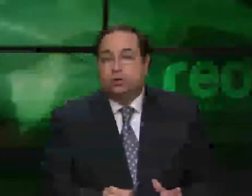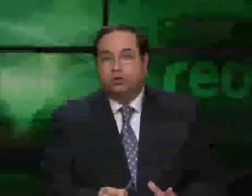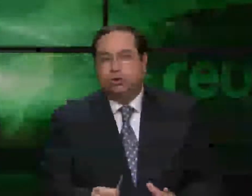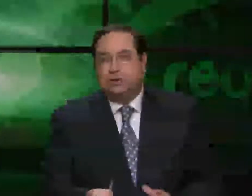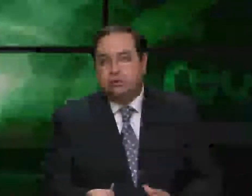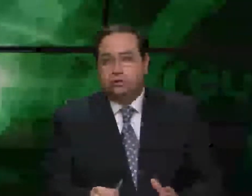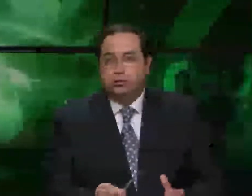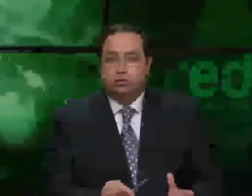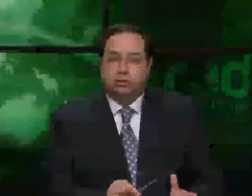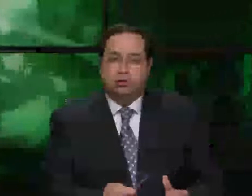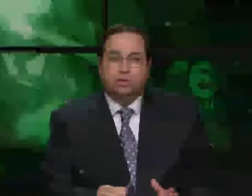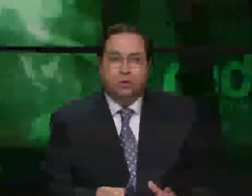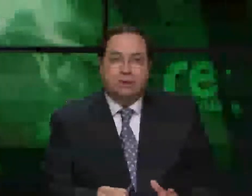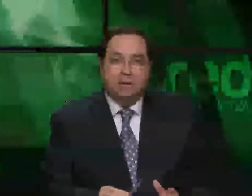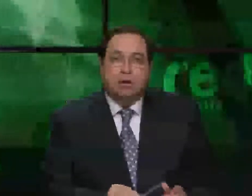entorno de los